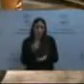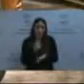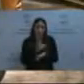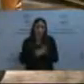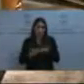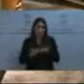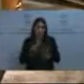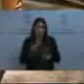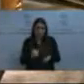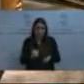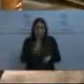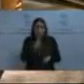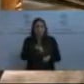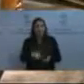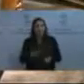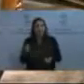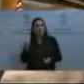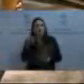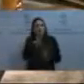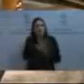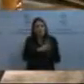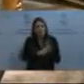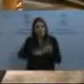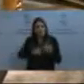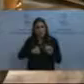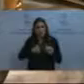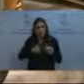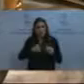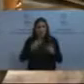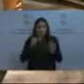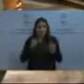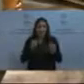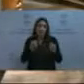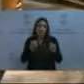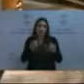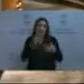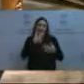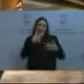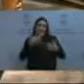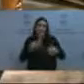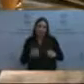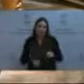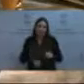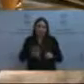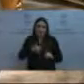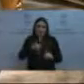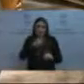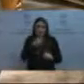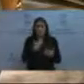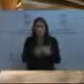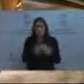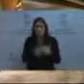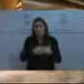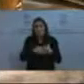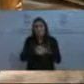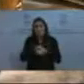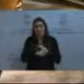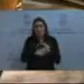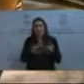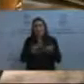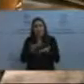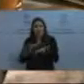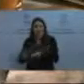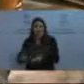Se han incorporado una serie de medidas de simplificación administrativa para la solicitud y tramitación de estas ayudas vinculadas